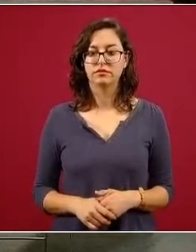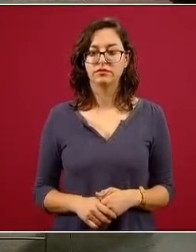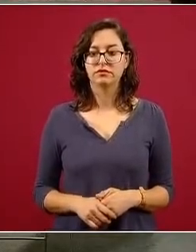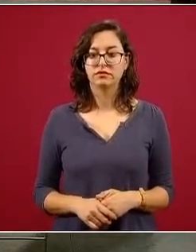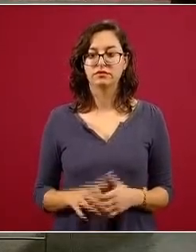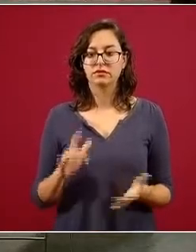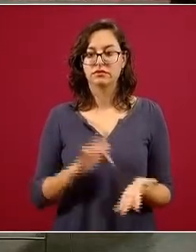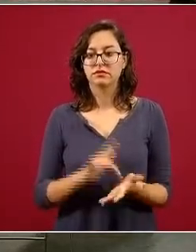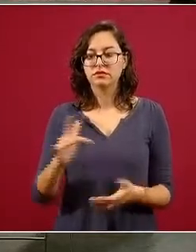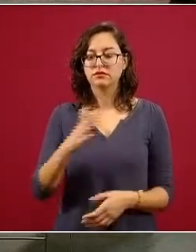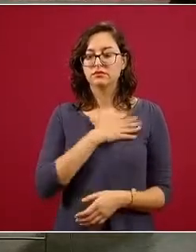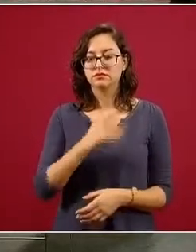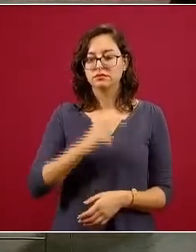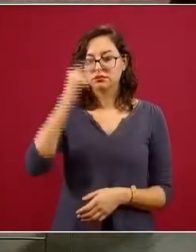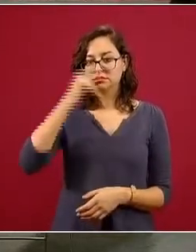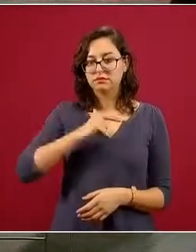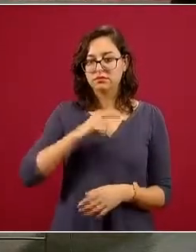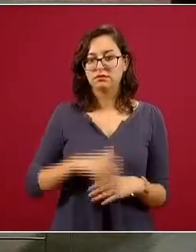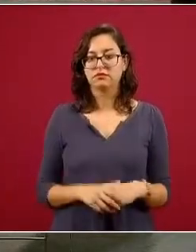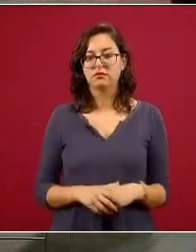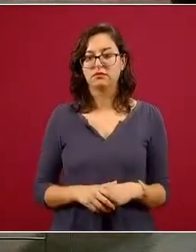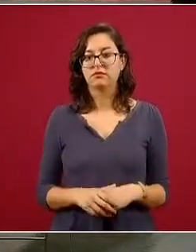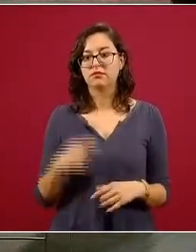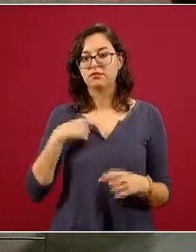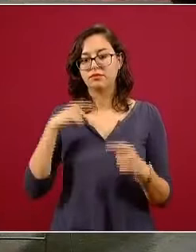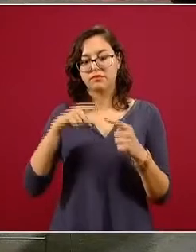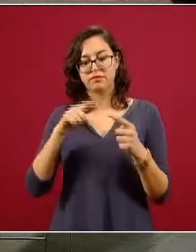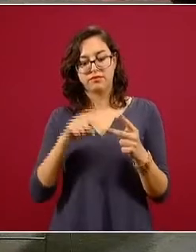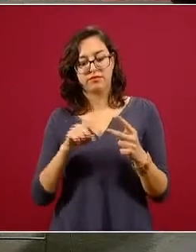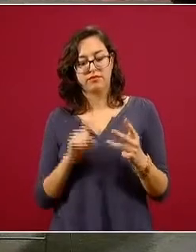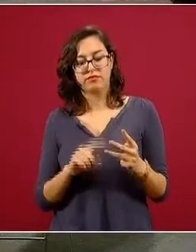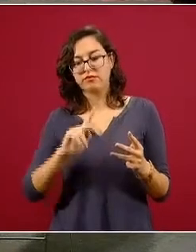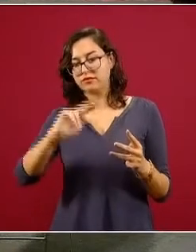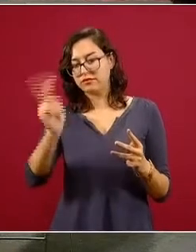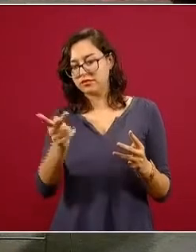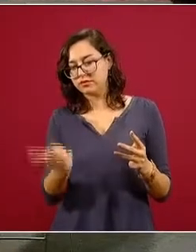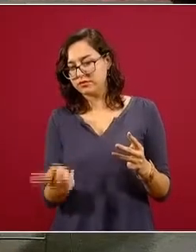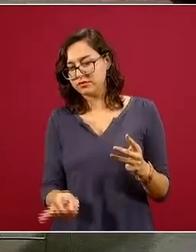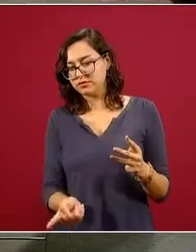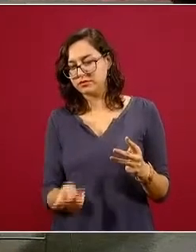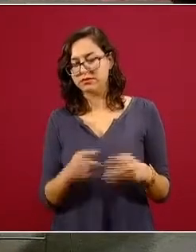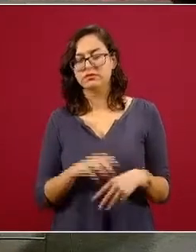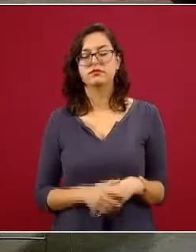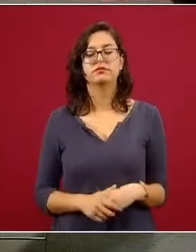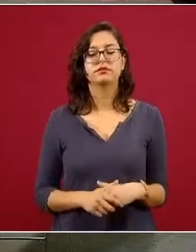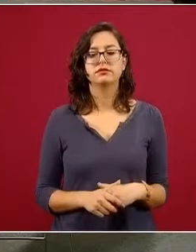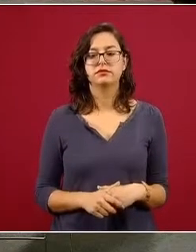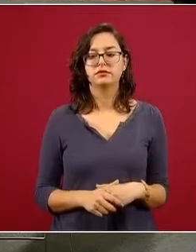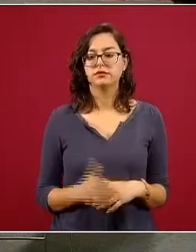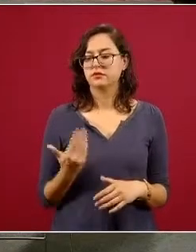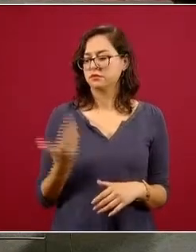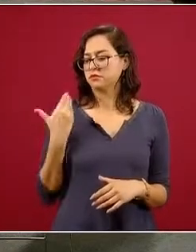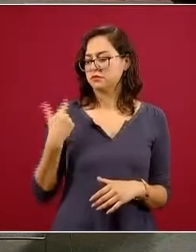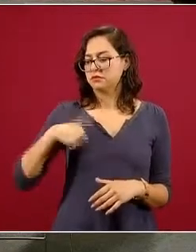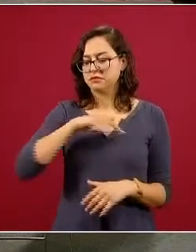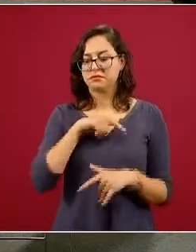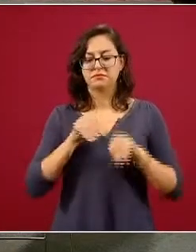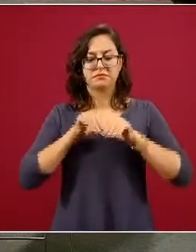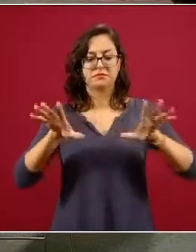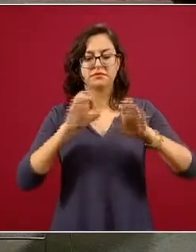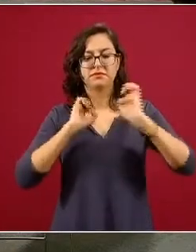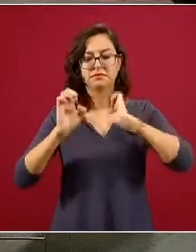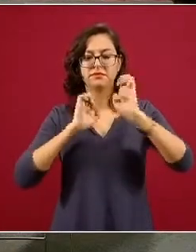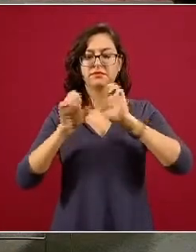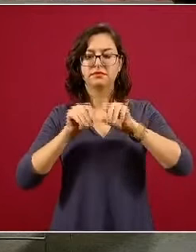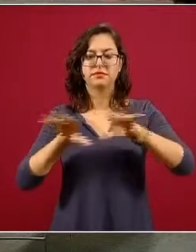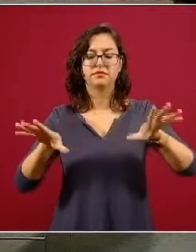Gracias. Buenas noches. Tengo tres preguntas. Una, hace unos días publicamos una entrevista